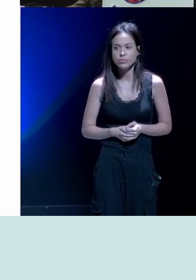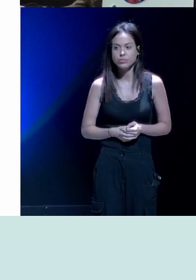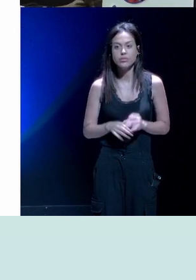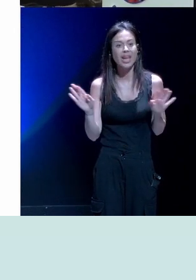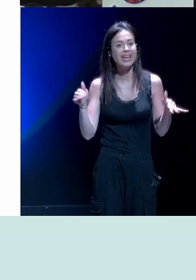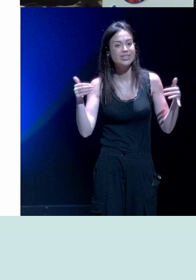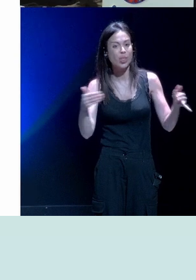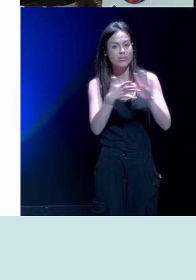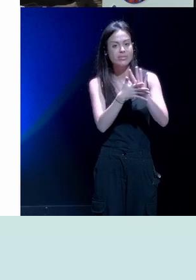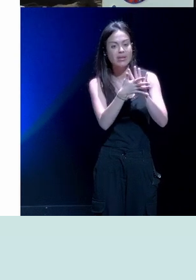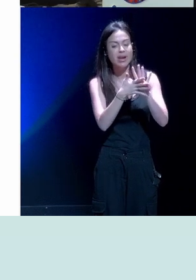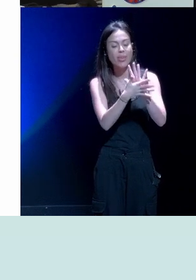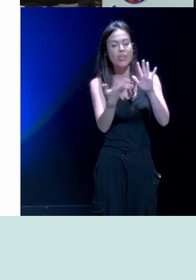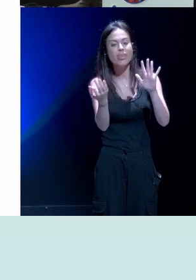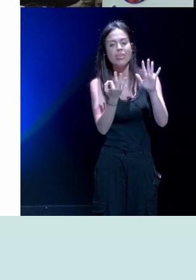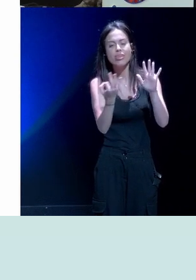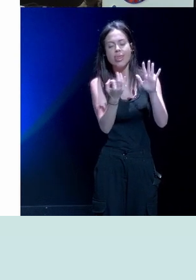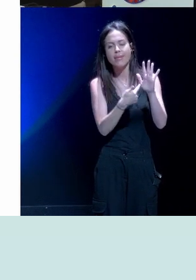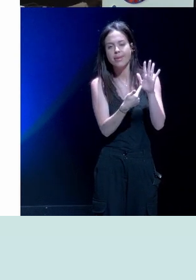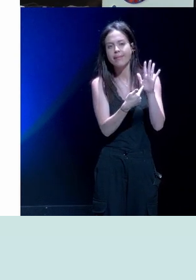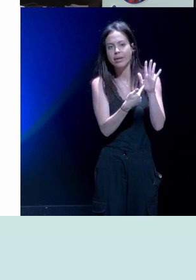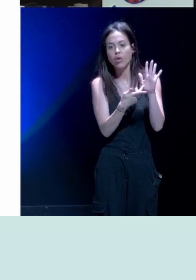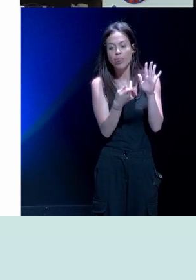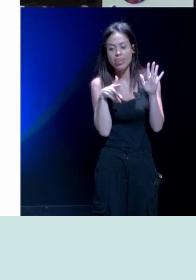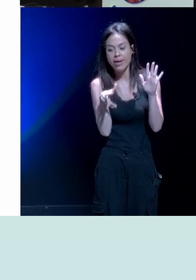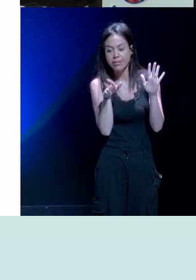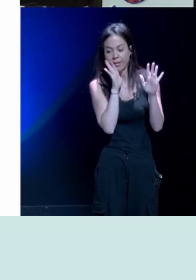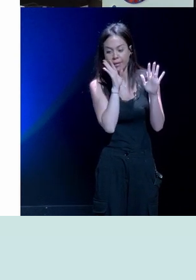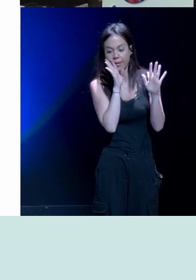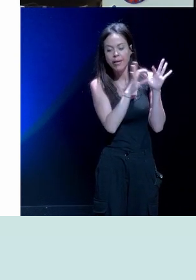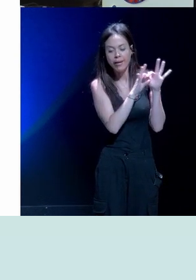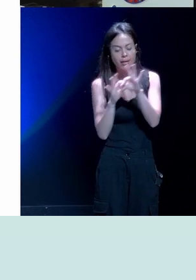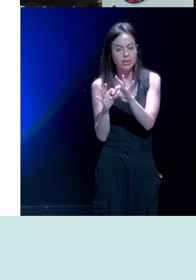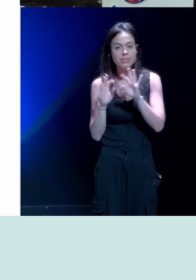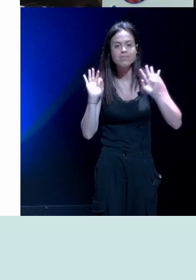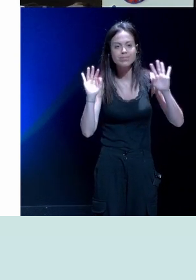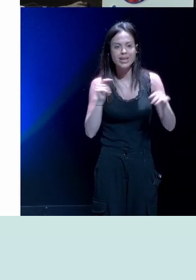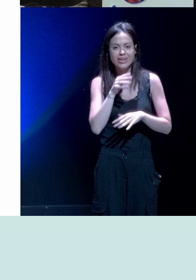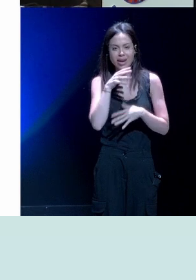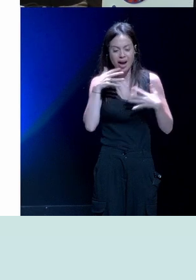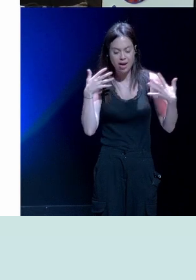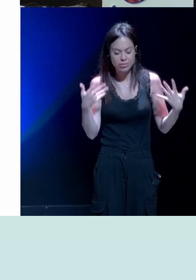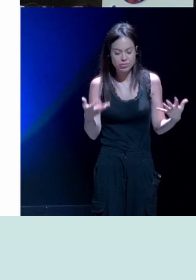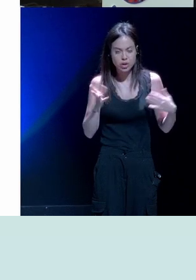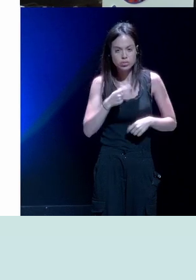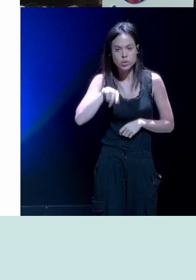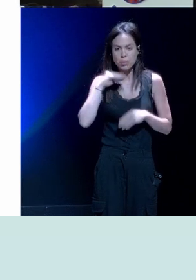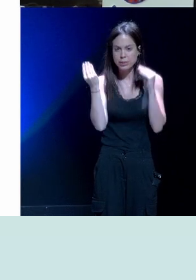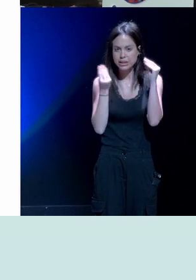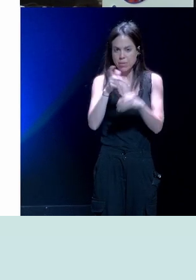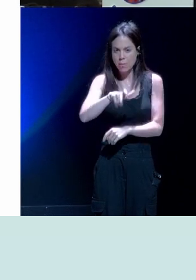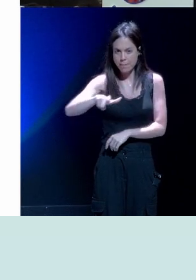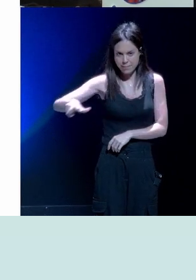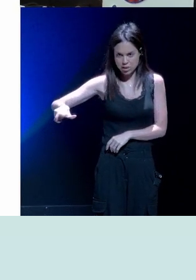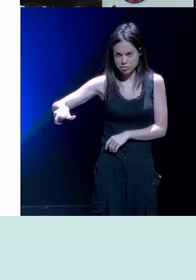tenemos que hablar refiriéndonos a esos derechos, pero a pesar de esos derechos, en la actualidad consideramos que estas personas